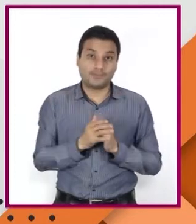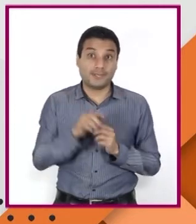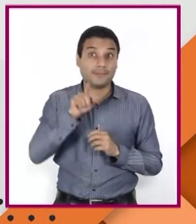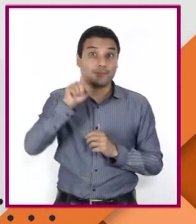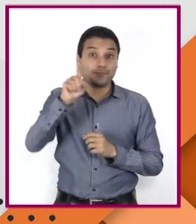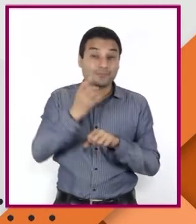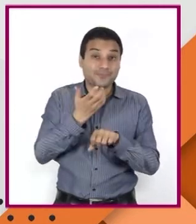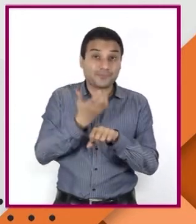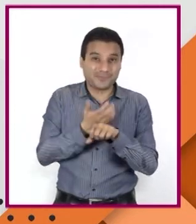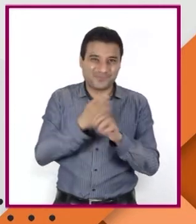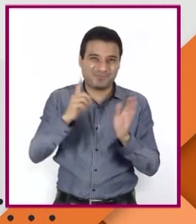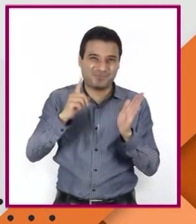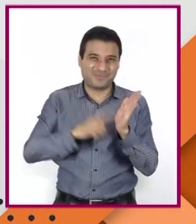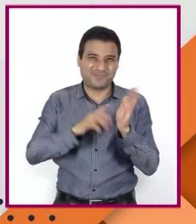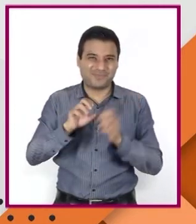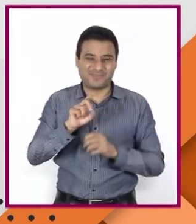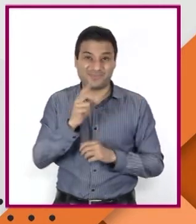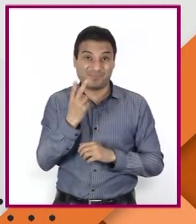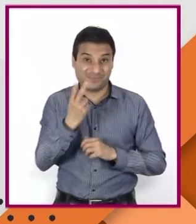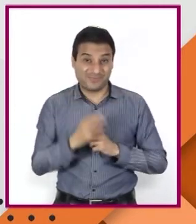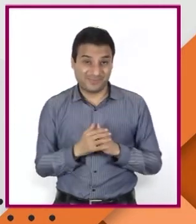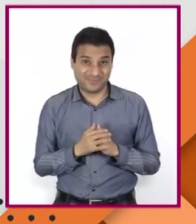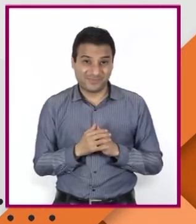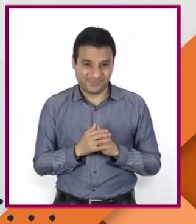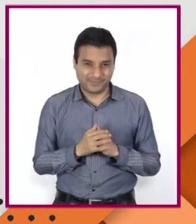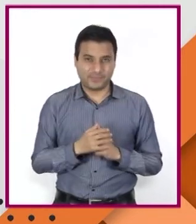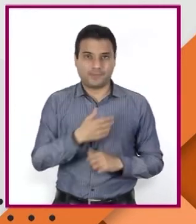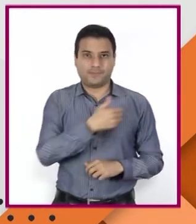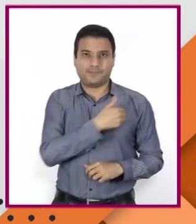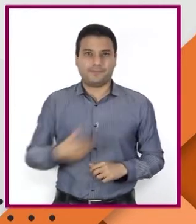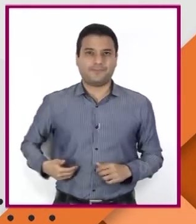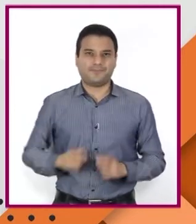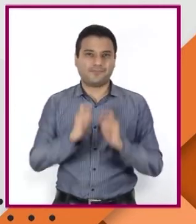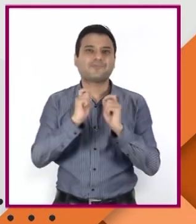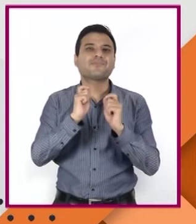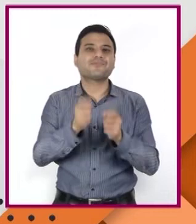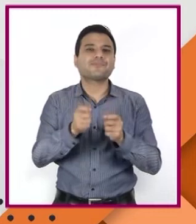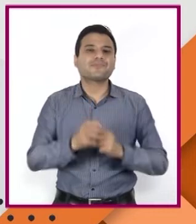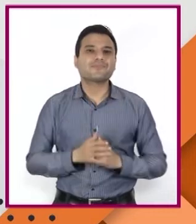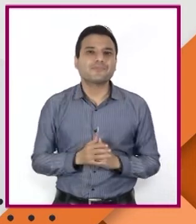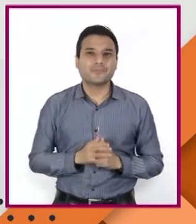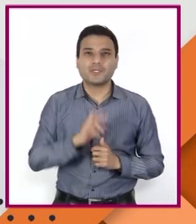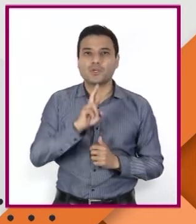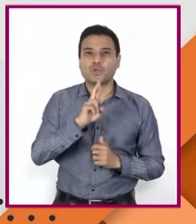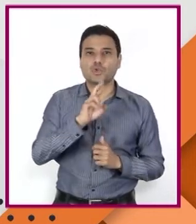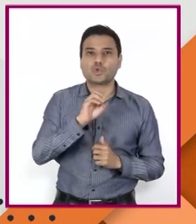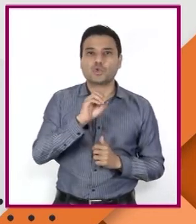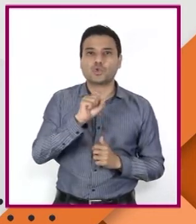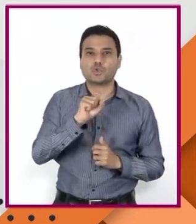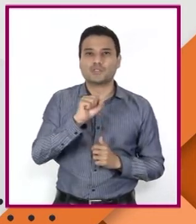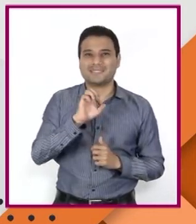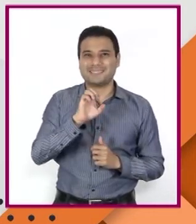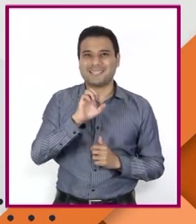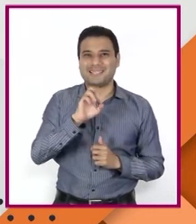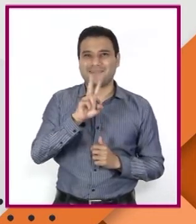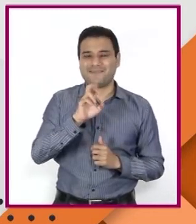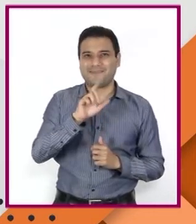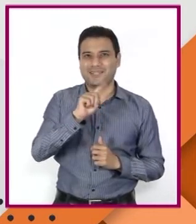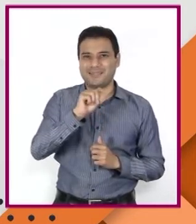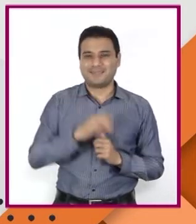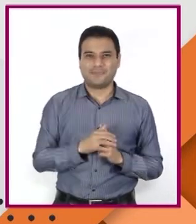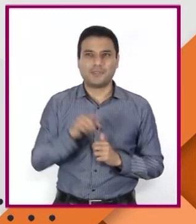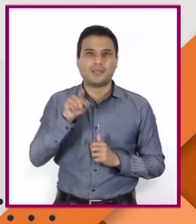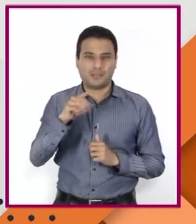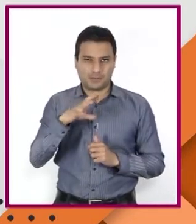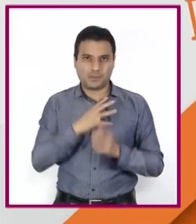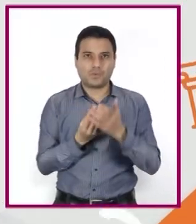América, en 1932, fue electo el presidente Frank D. Roosevelt, quien llevó a cabo una política